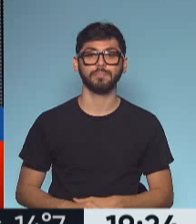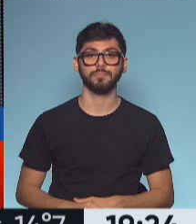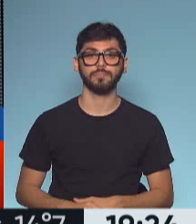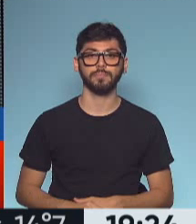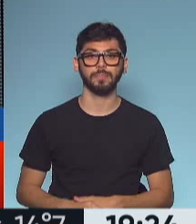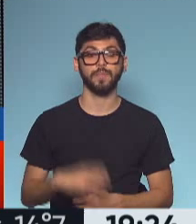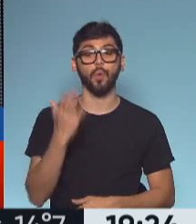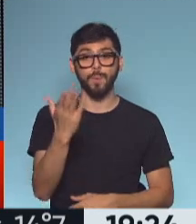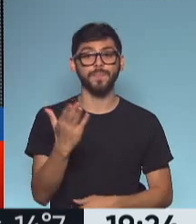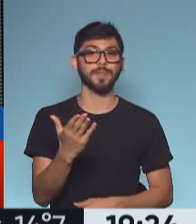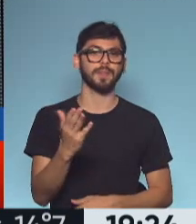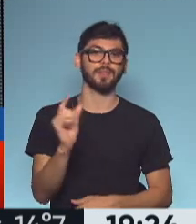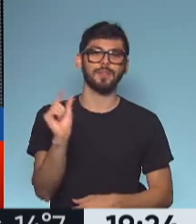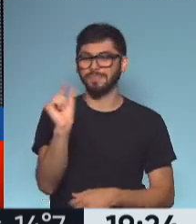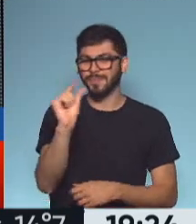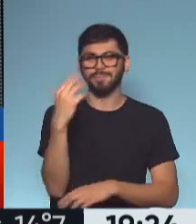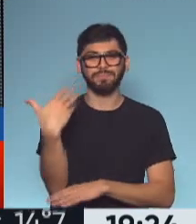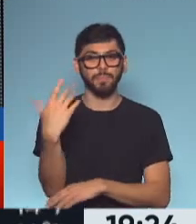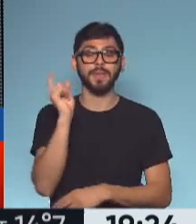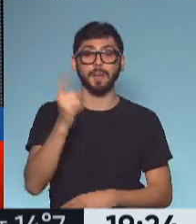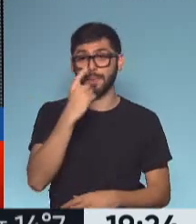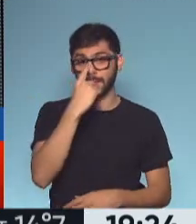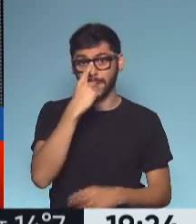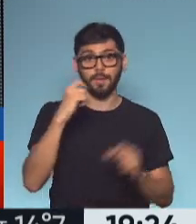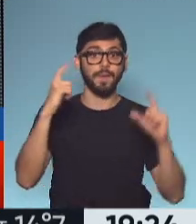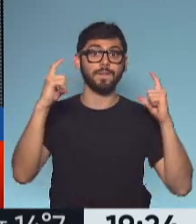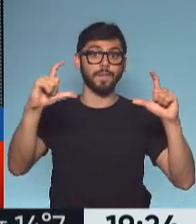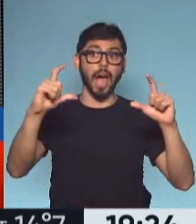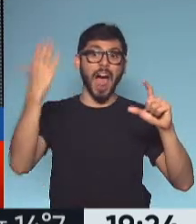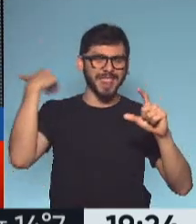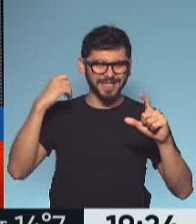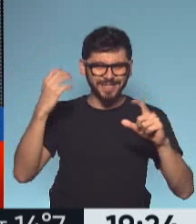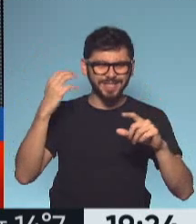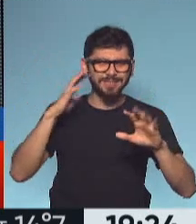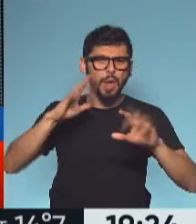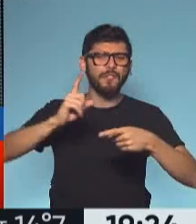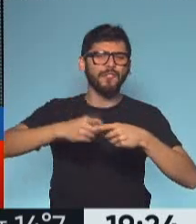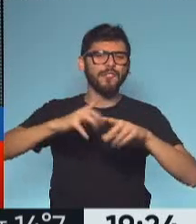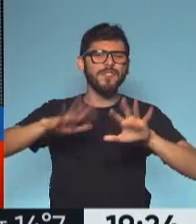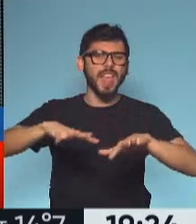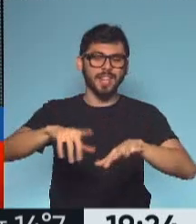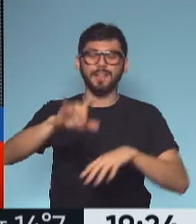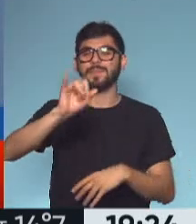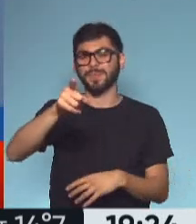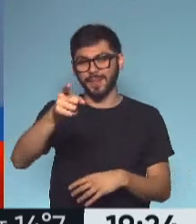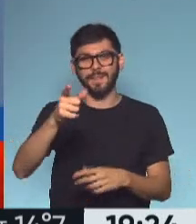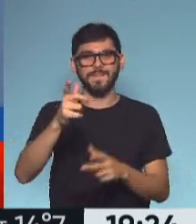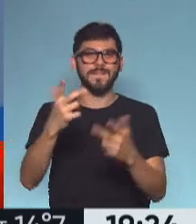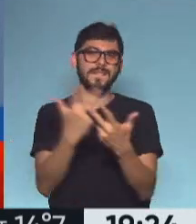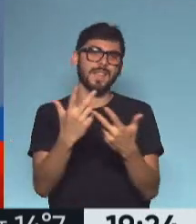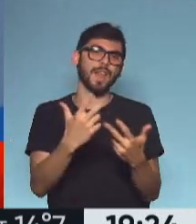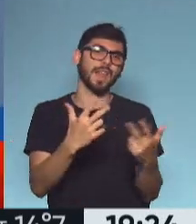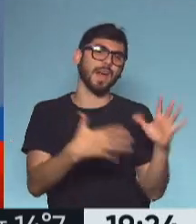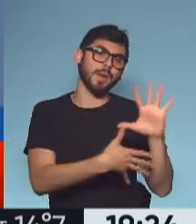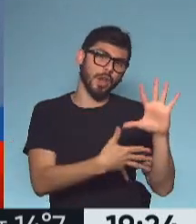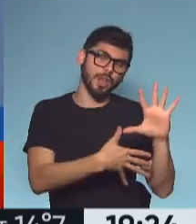Bueno, muy bien, ahí está parte de las declaraciones y aparte las imágenes que veíamos de fiesta directamente, ¿no? Con ahí lo teníamos hablando del vínculo con América Latina, pero hay